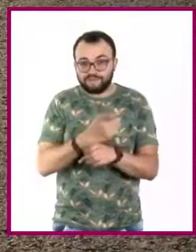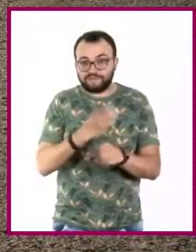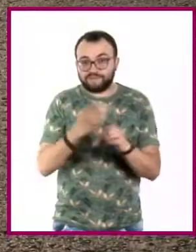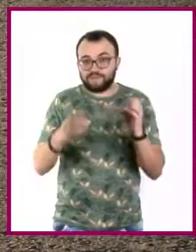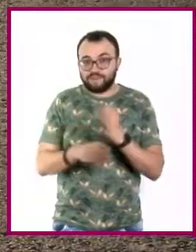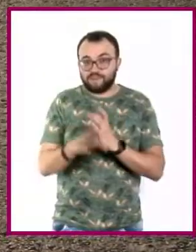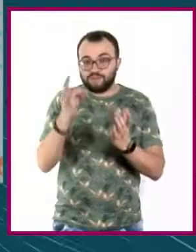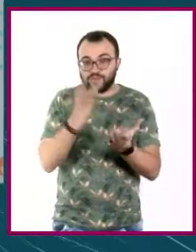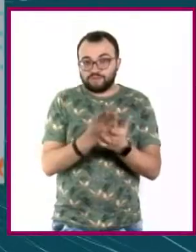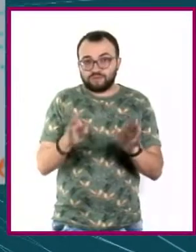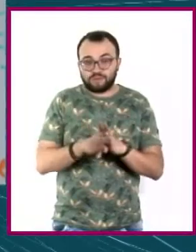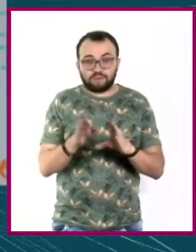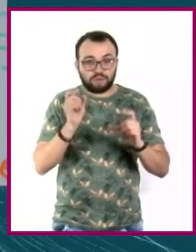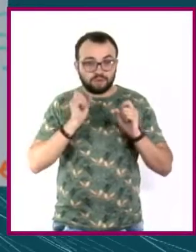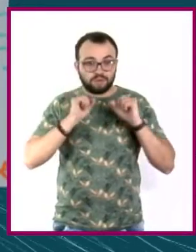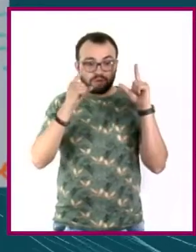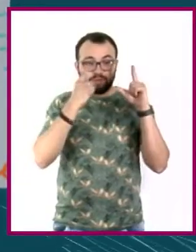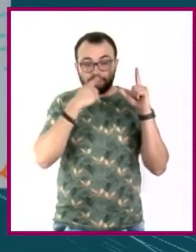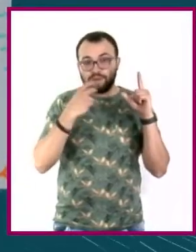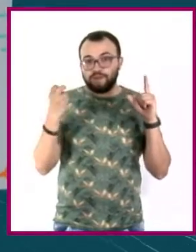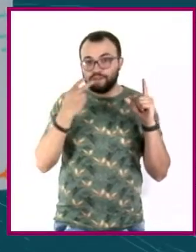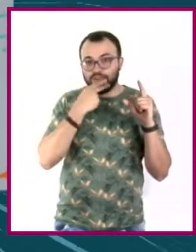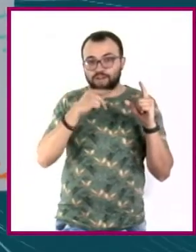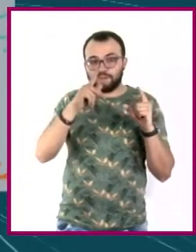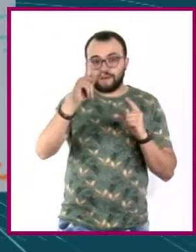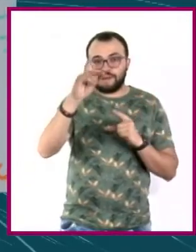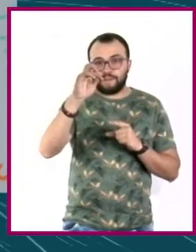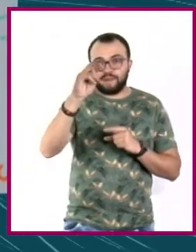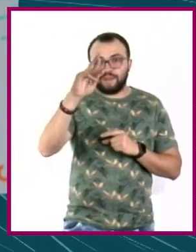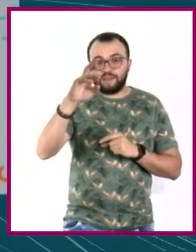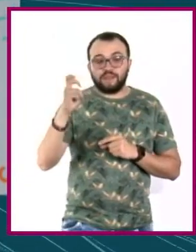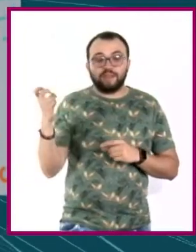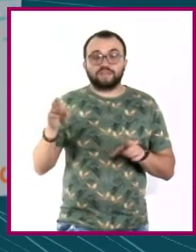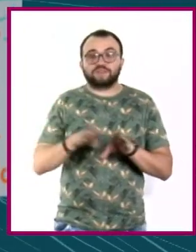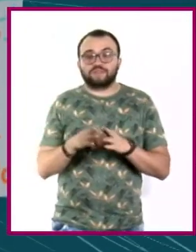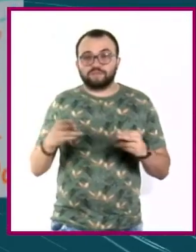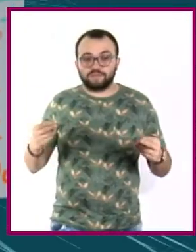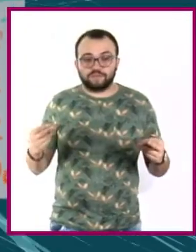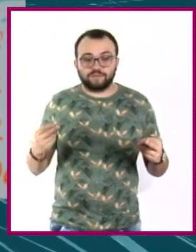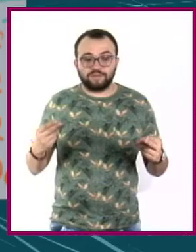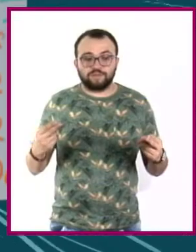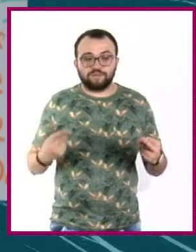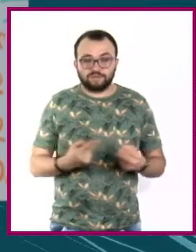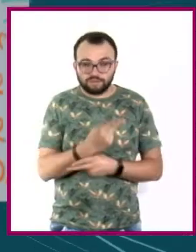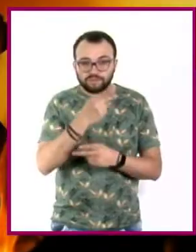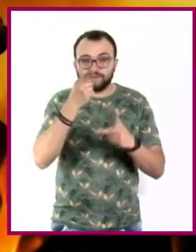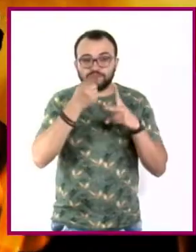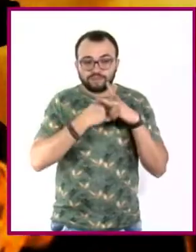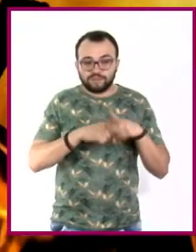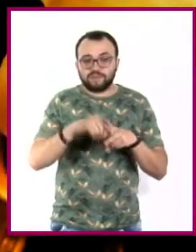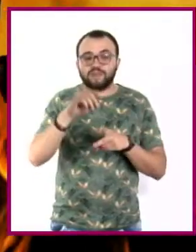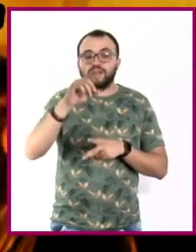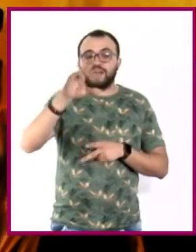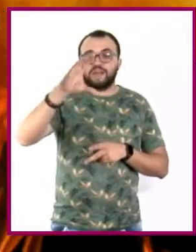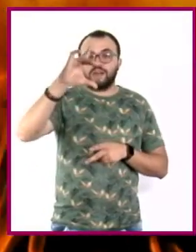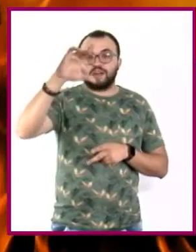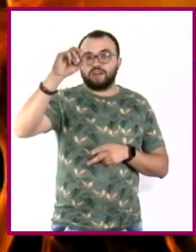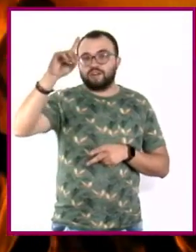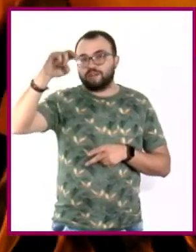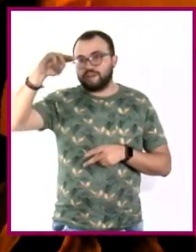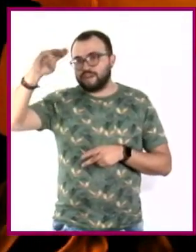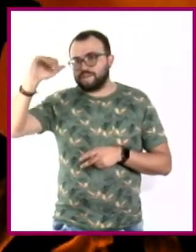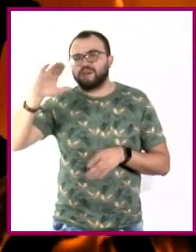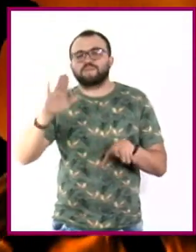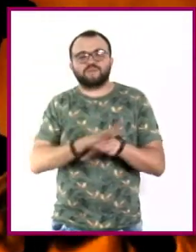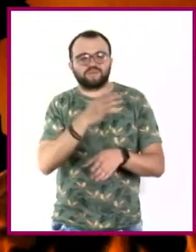es nada sorpresiva para Peter Turchin, uno de los fundadores de la cliodinámica. Los ciclos de violencia se